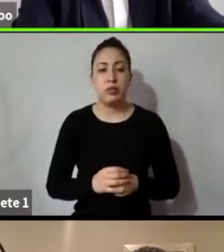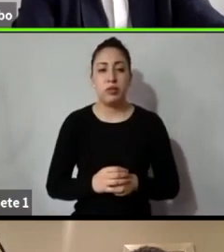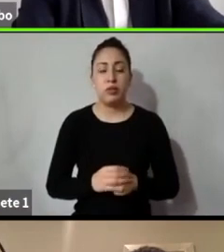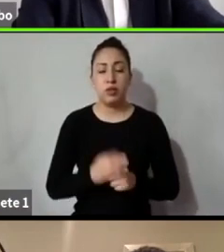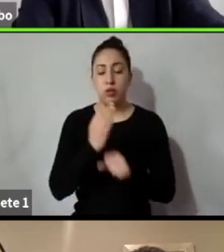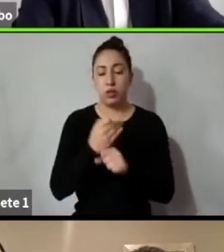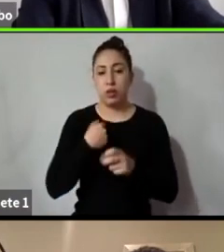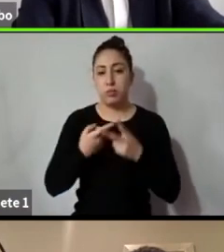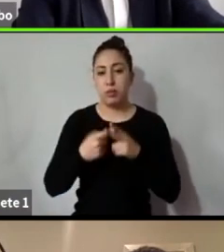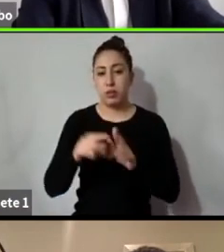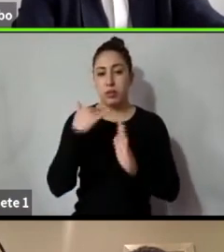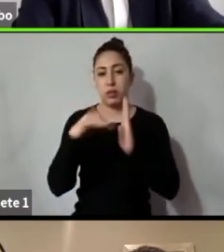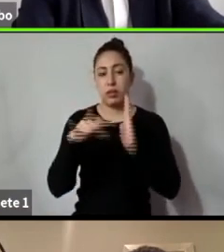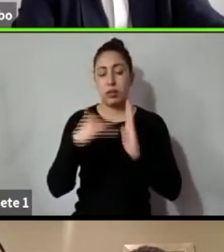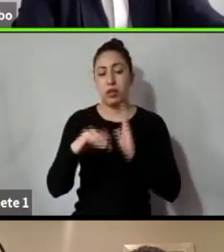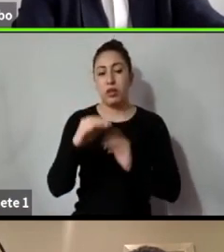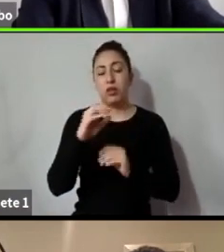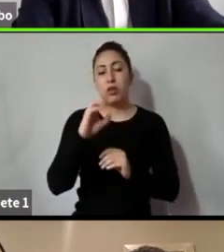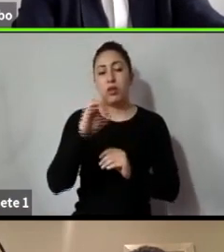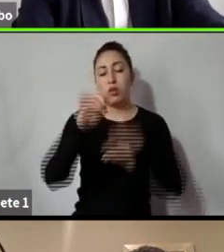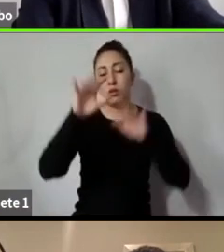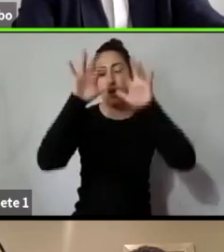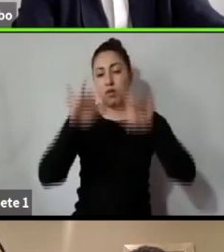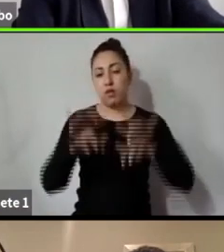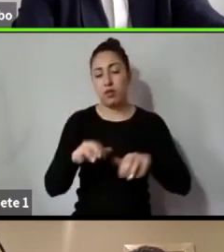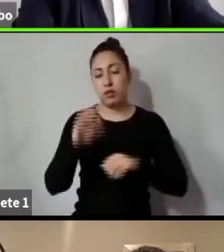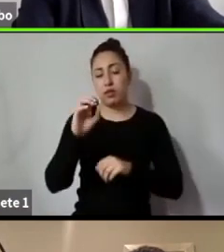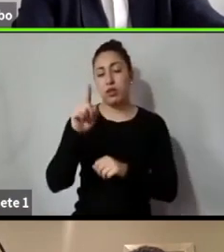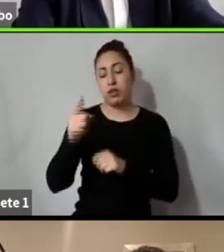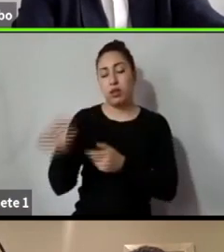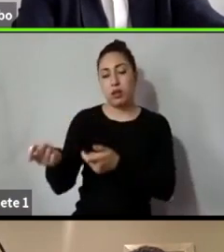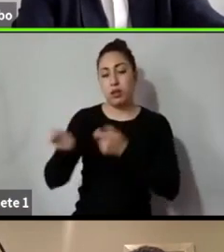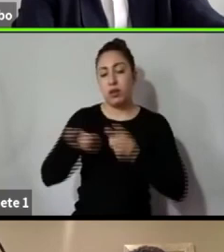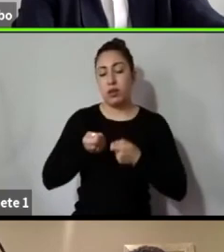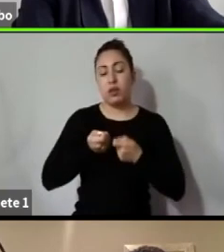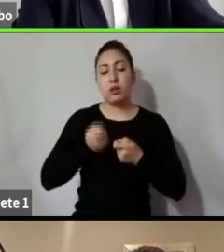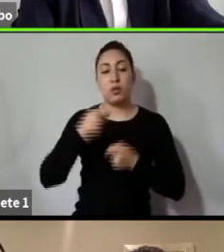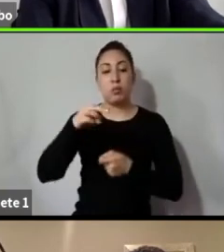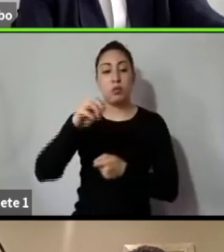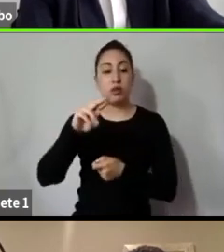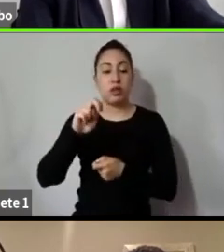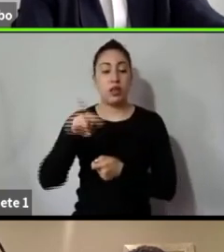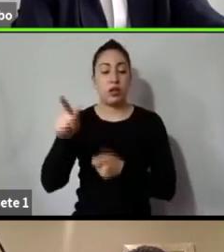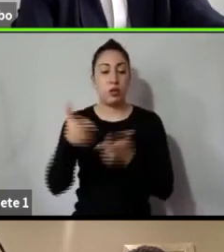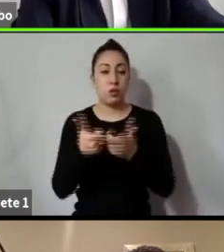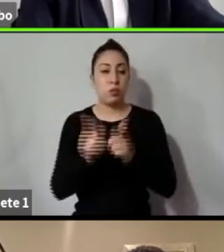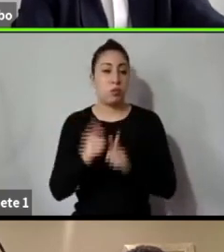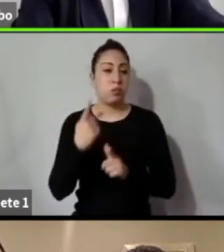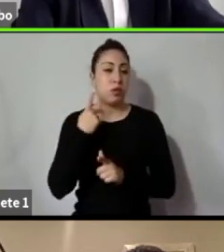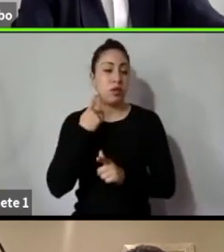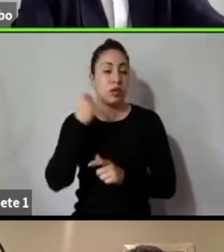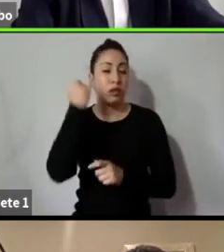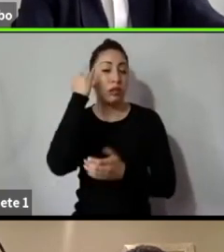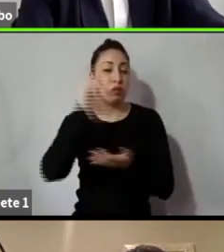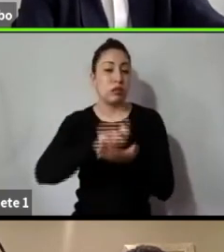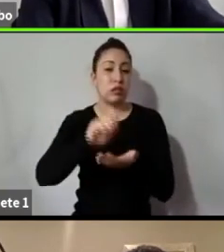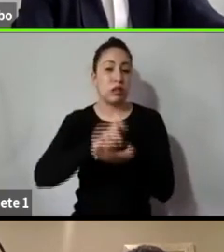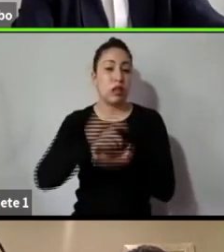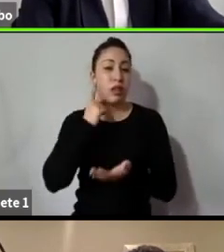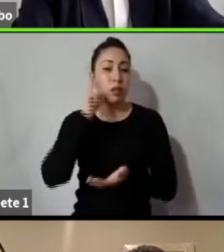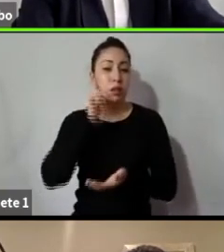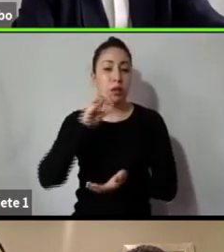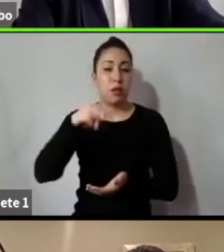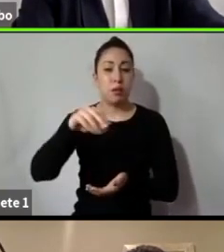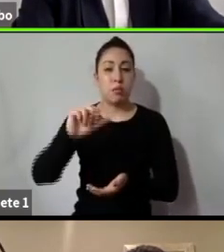lectura. Es el oficio CGP del Grupo Parlamentario de Morena 047-2020, suscrito por la diputada Marta Soledad Ávila Ventura,